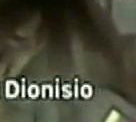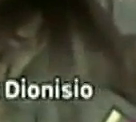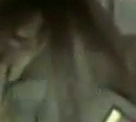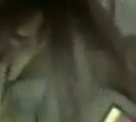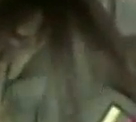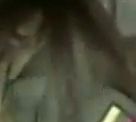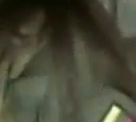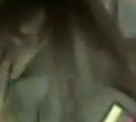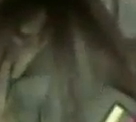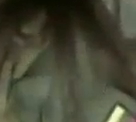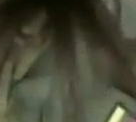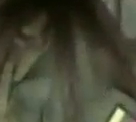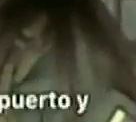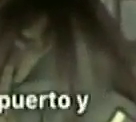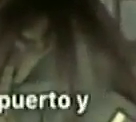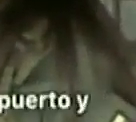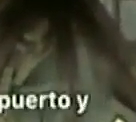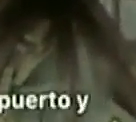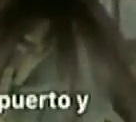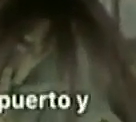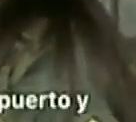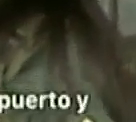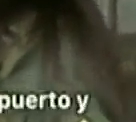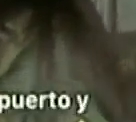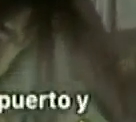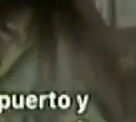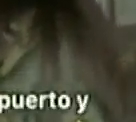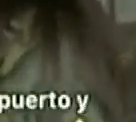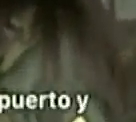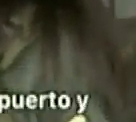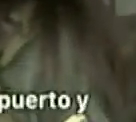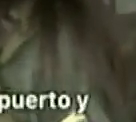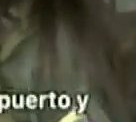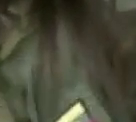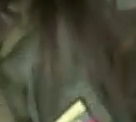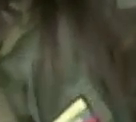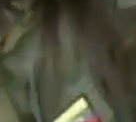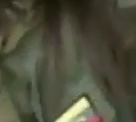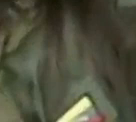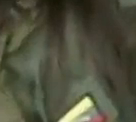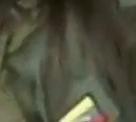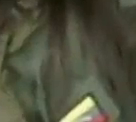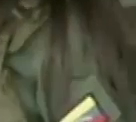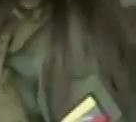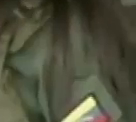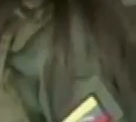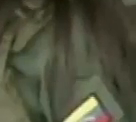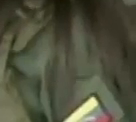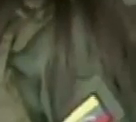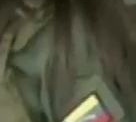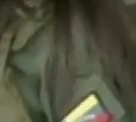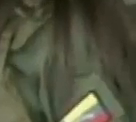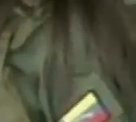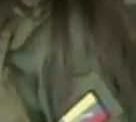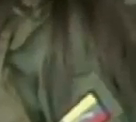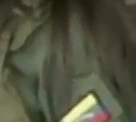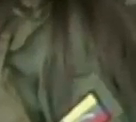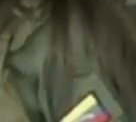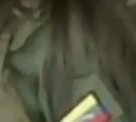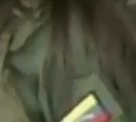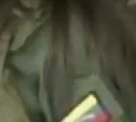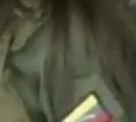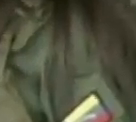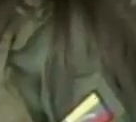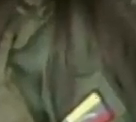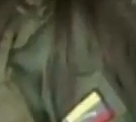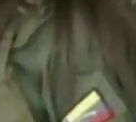Cobar Sánchez Dionisio Antonio. Y bueno, trabajo aquí en el paso de la frontera, en el puerto, y hemos tenido bastante